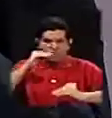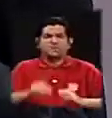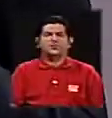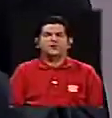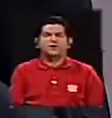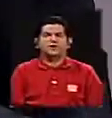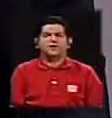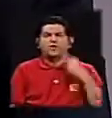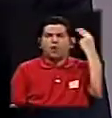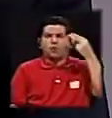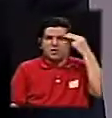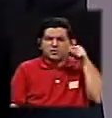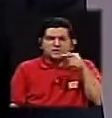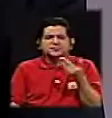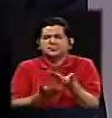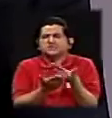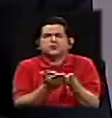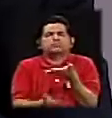¿qué evidenciarían esos datos?